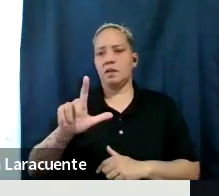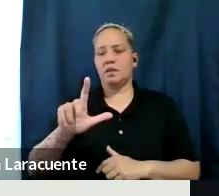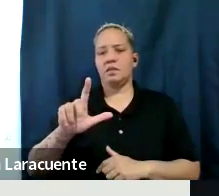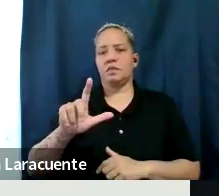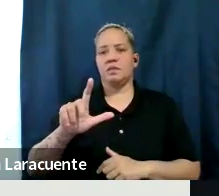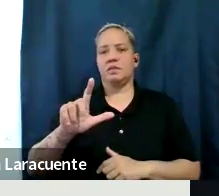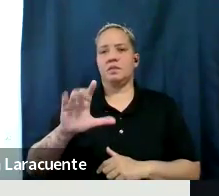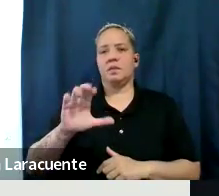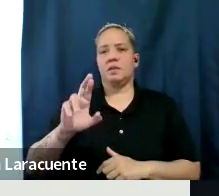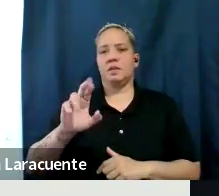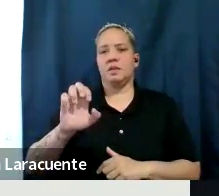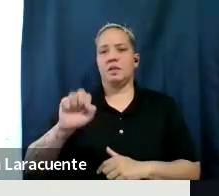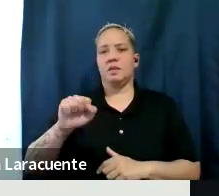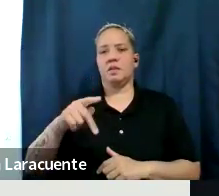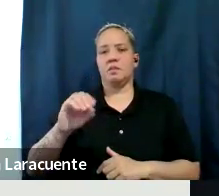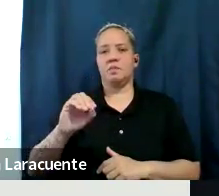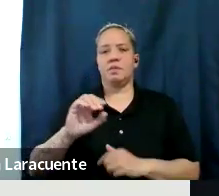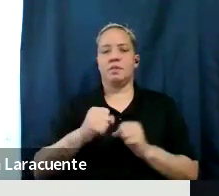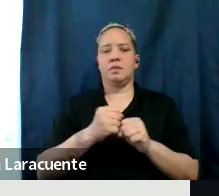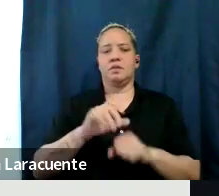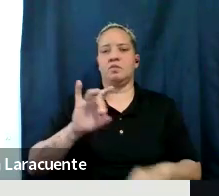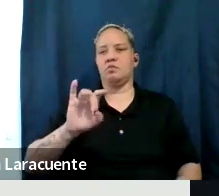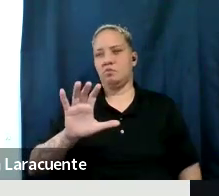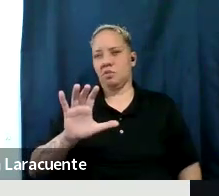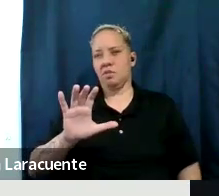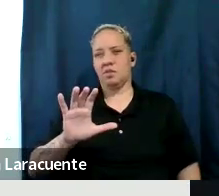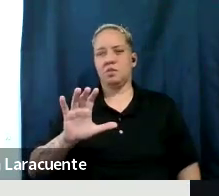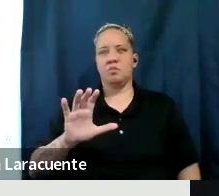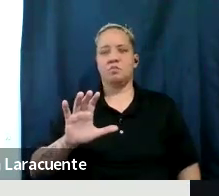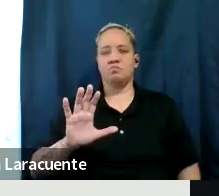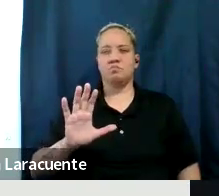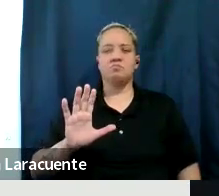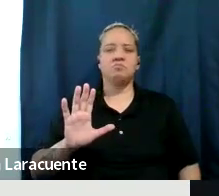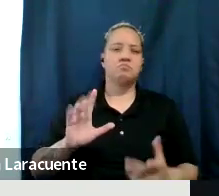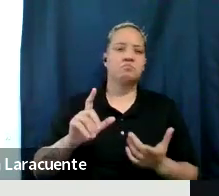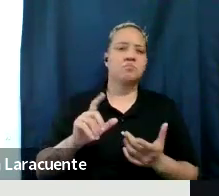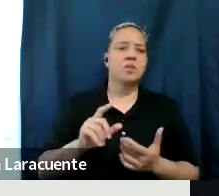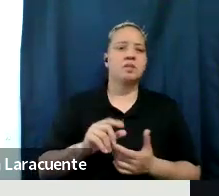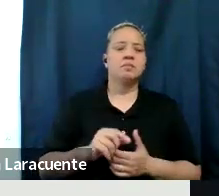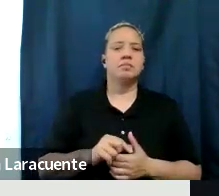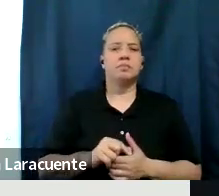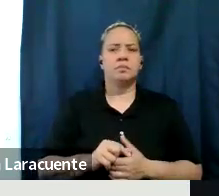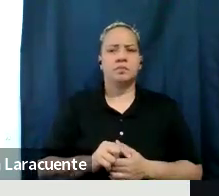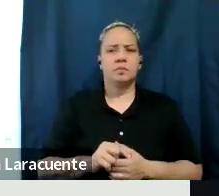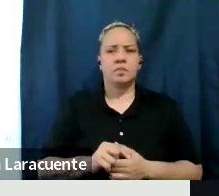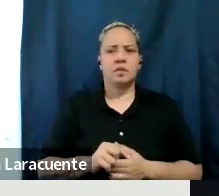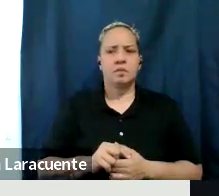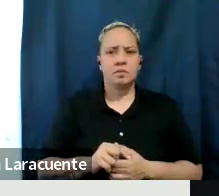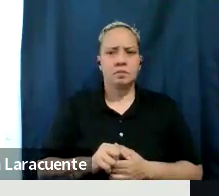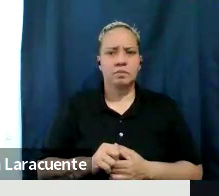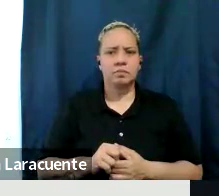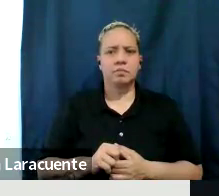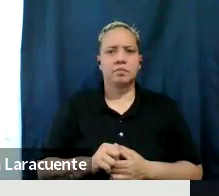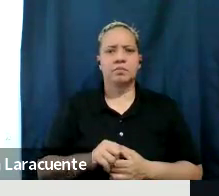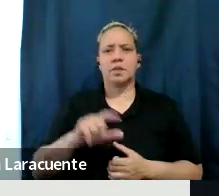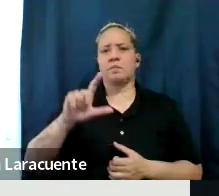Ángel Crespo en el año 85, si no me falla la memoria. Las ediciones muchas de